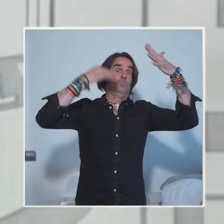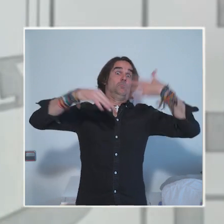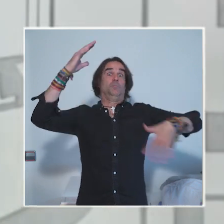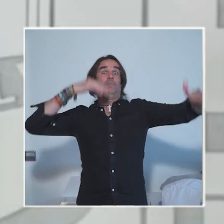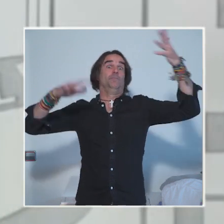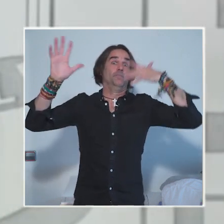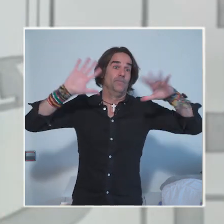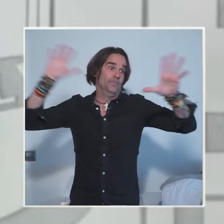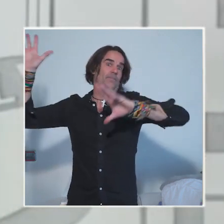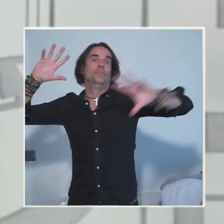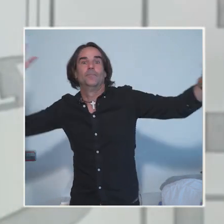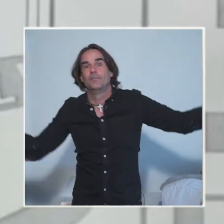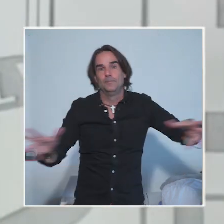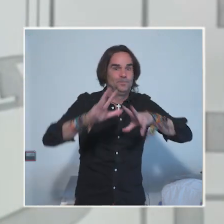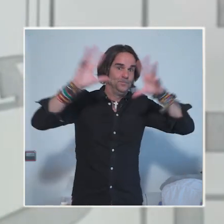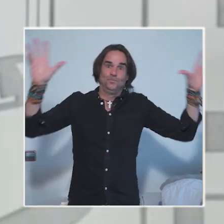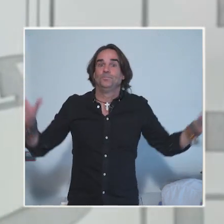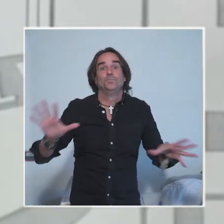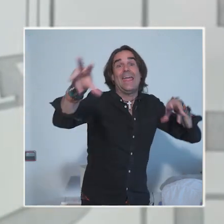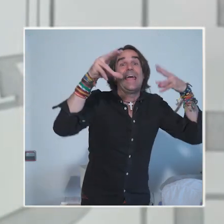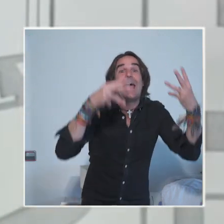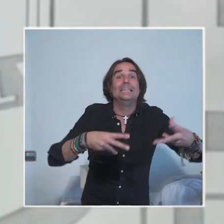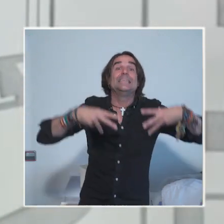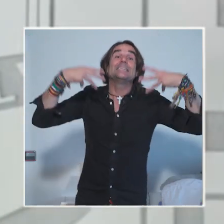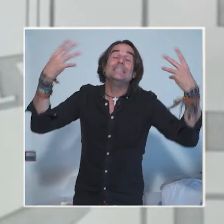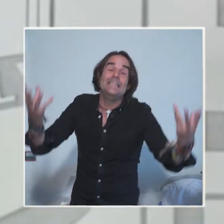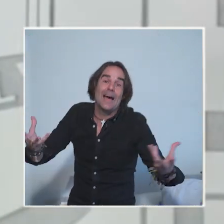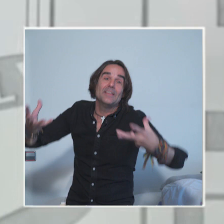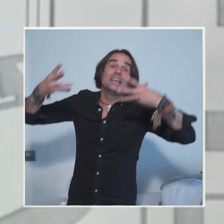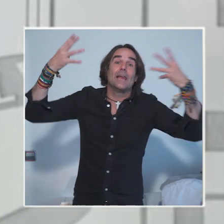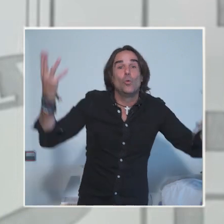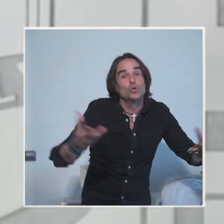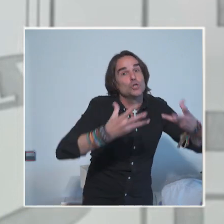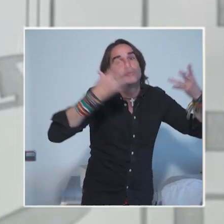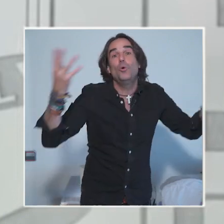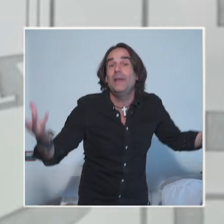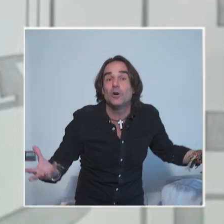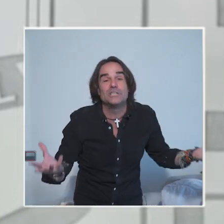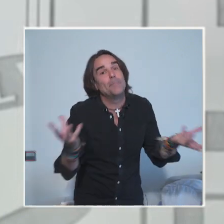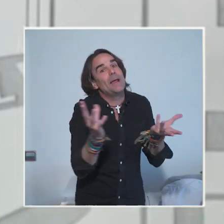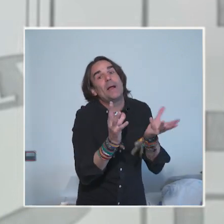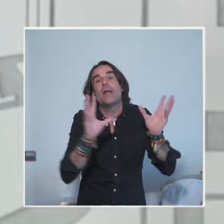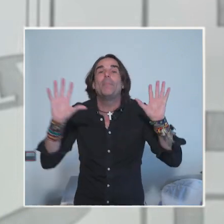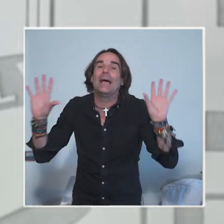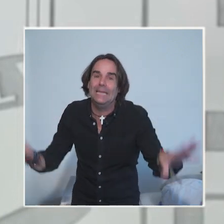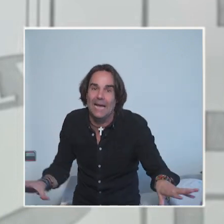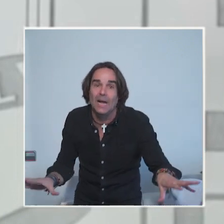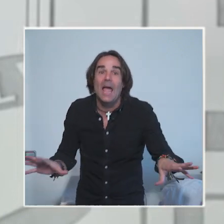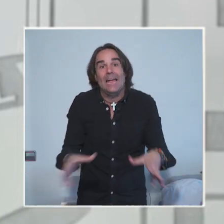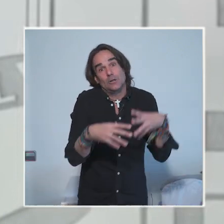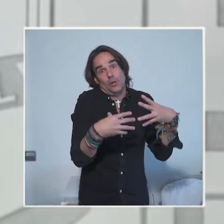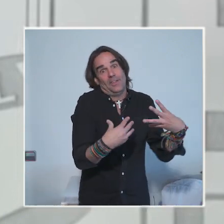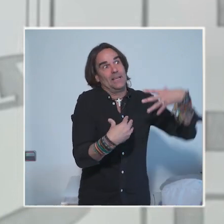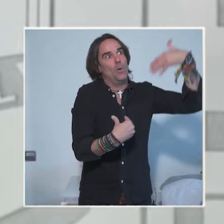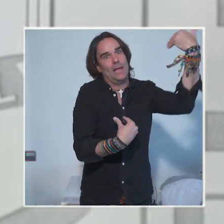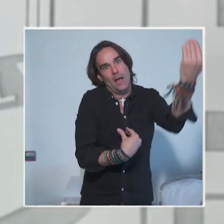disponen de ingentes cantidades de recursos públicos. Ingentes cantidades de recursos públicos. Siempre habrá una paguita.